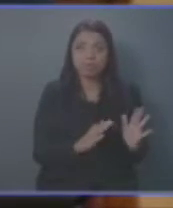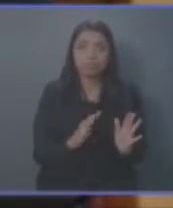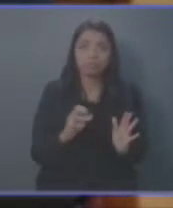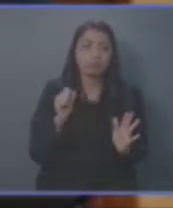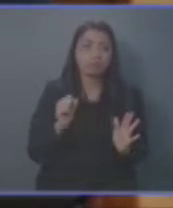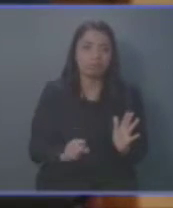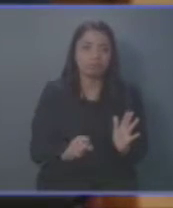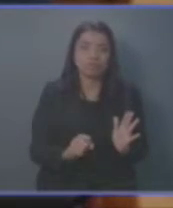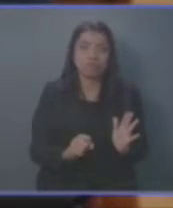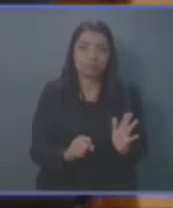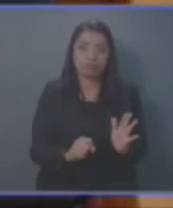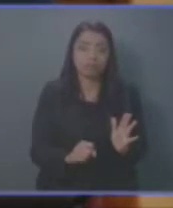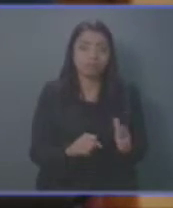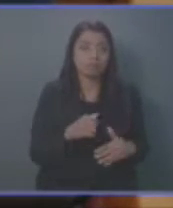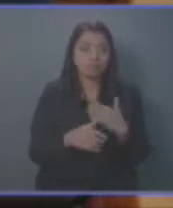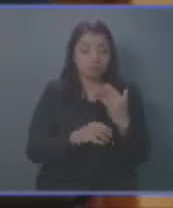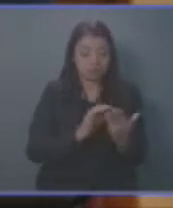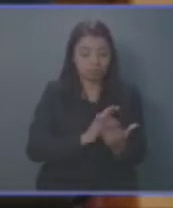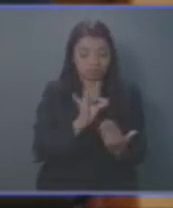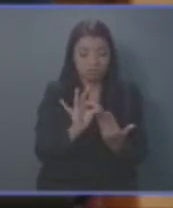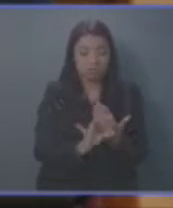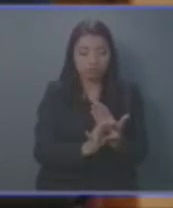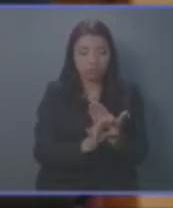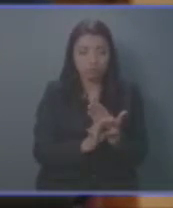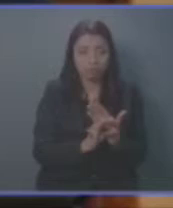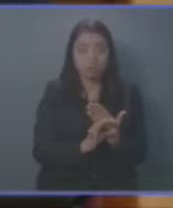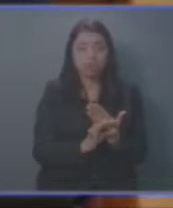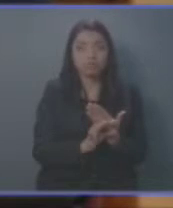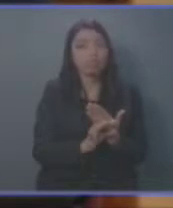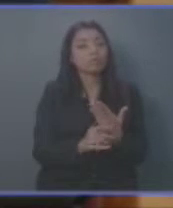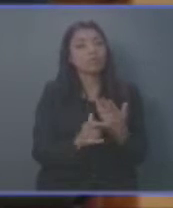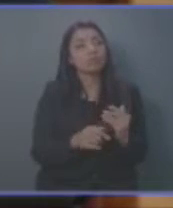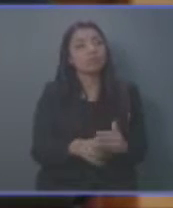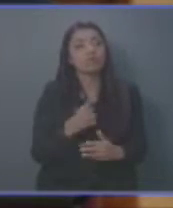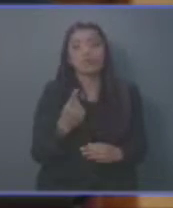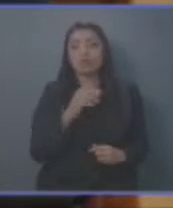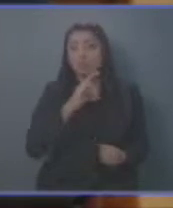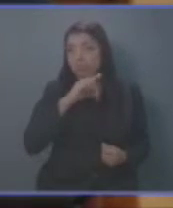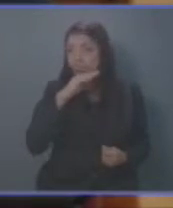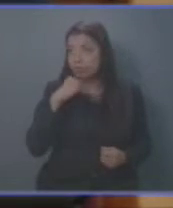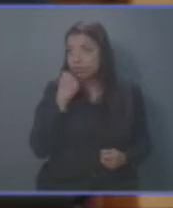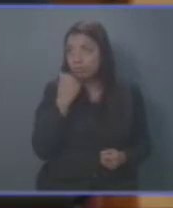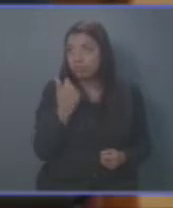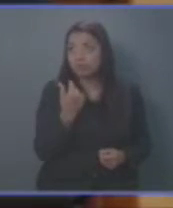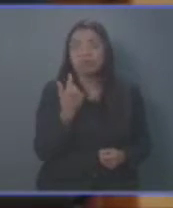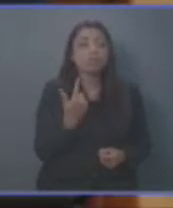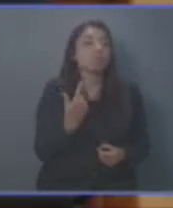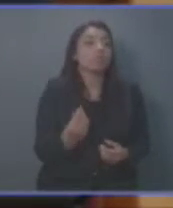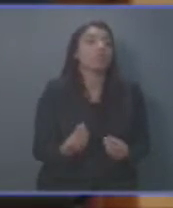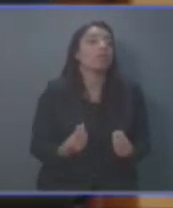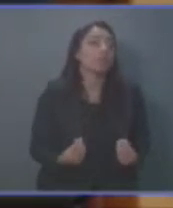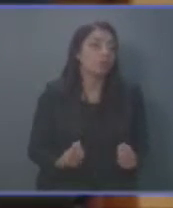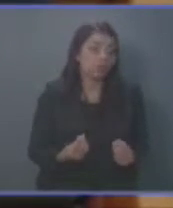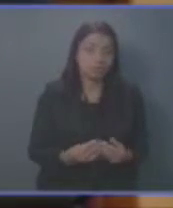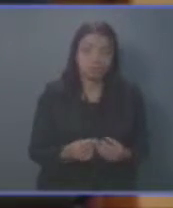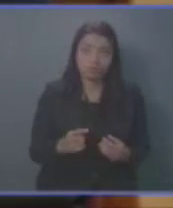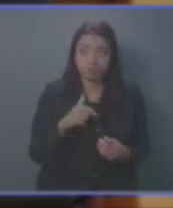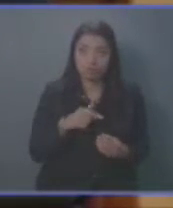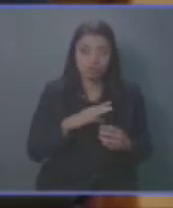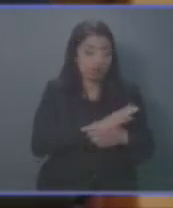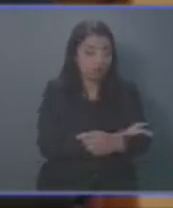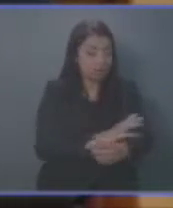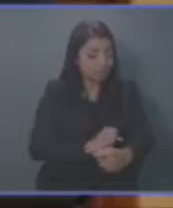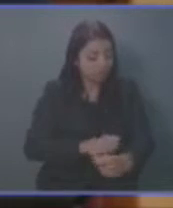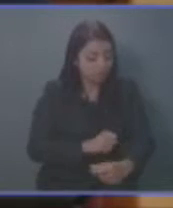diseñaron exclusivamente para atender las altas demandas de pacientes con enfermedades crónicas como hipertensión